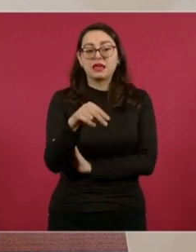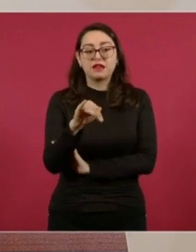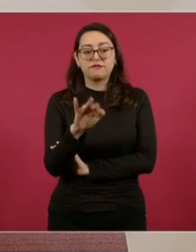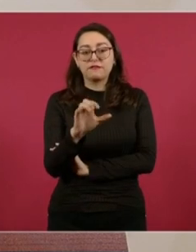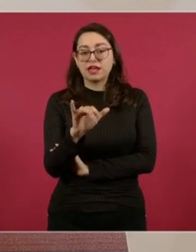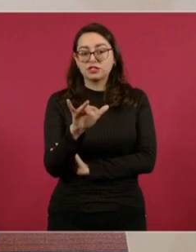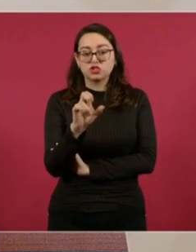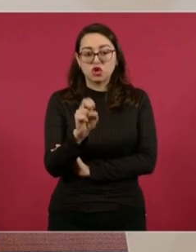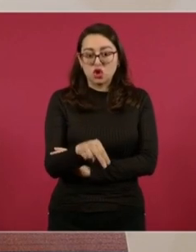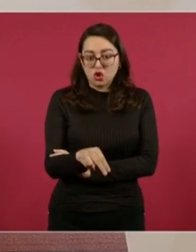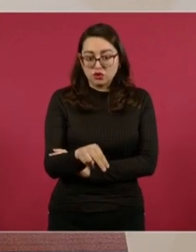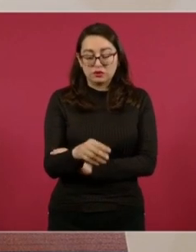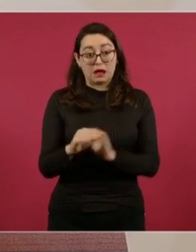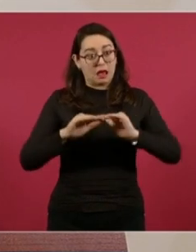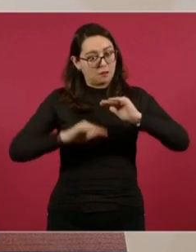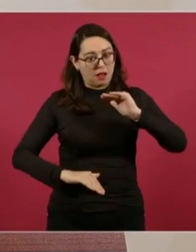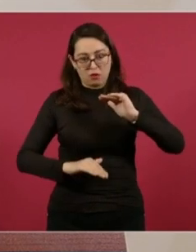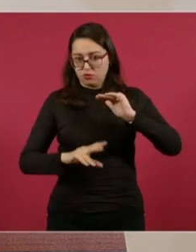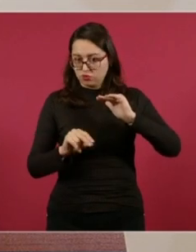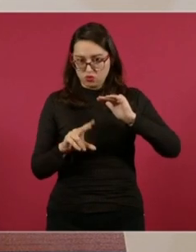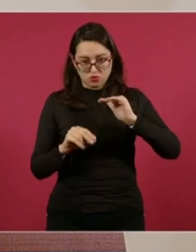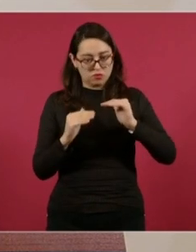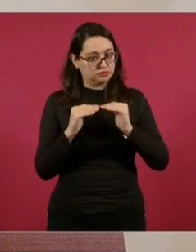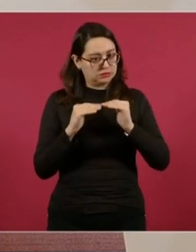por abajo de la inflación,